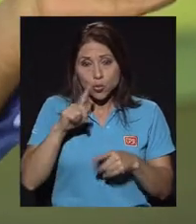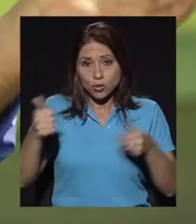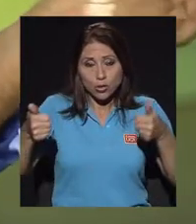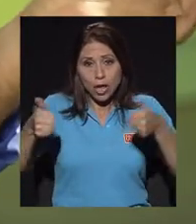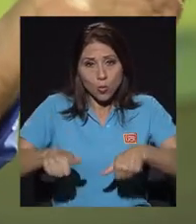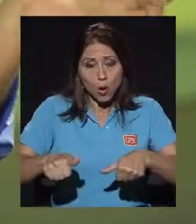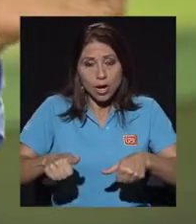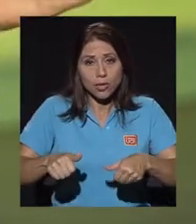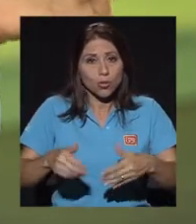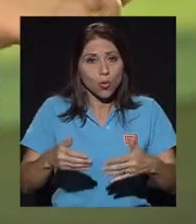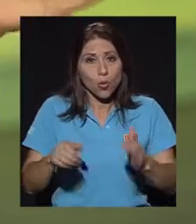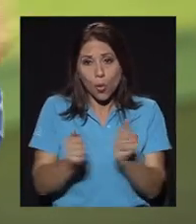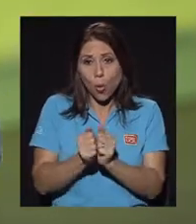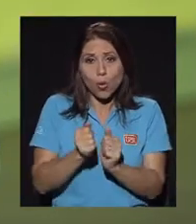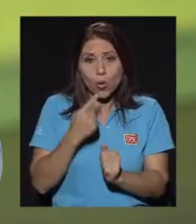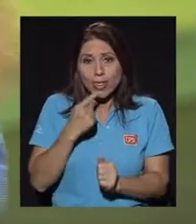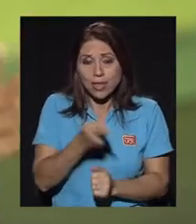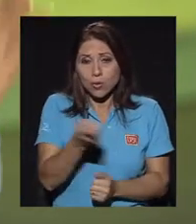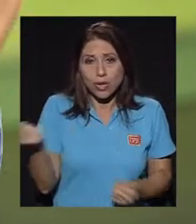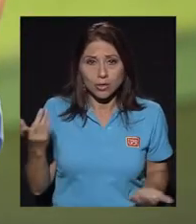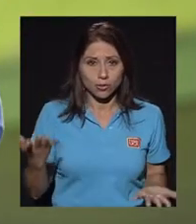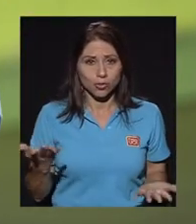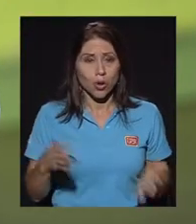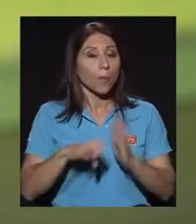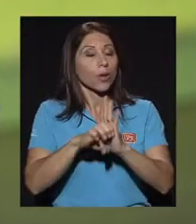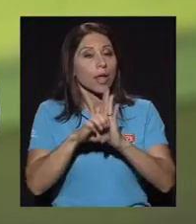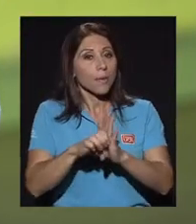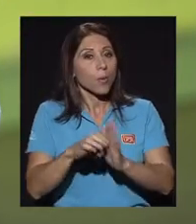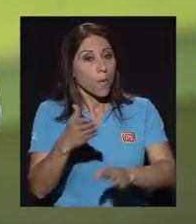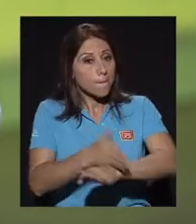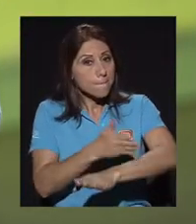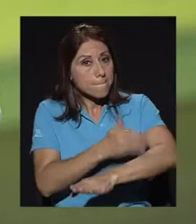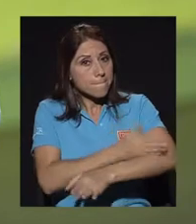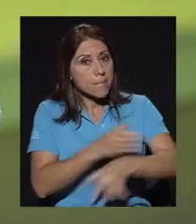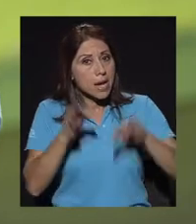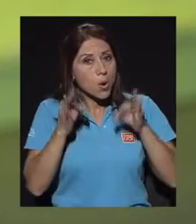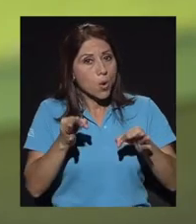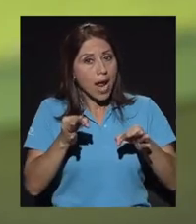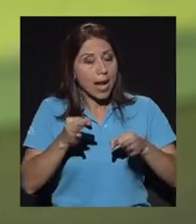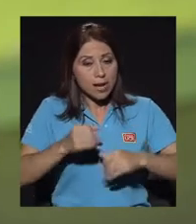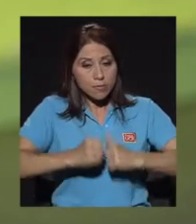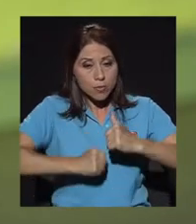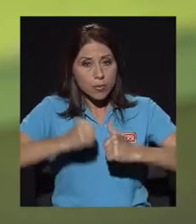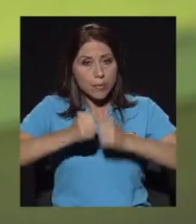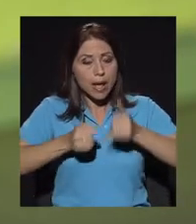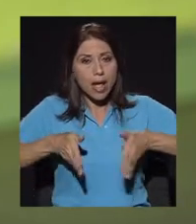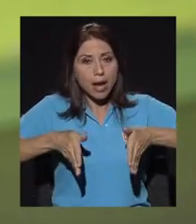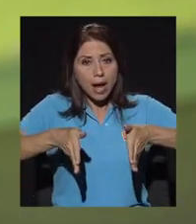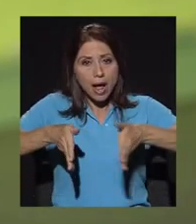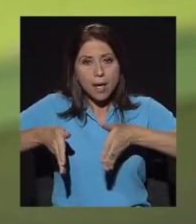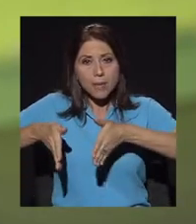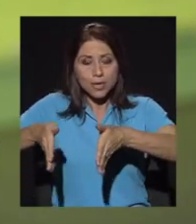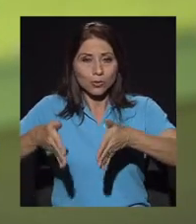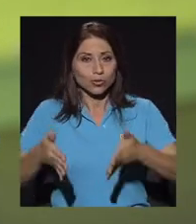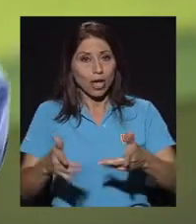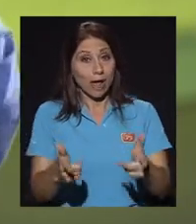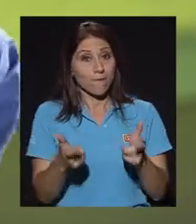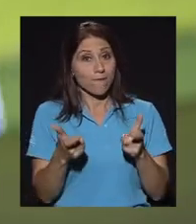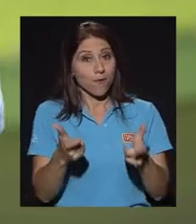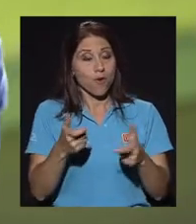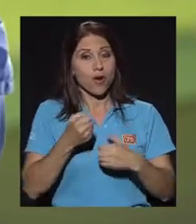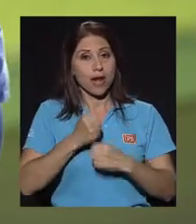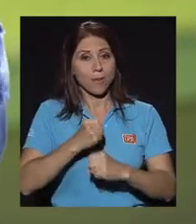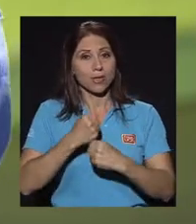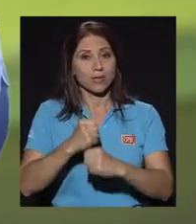acuerdo con mejorar en todo lo posible la infraestructura de caminos. La municipalidad afortunadamente